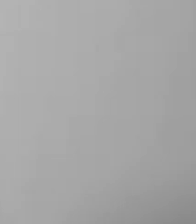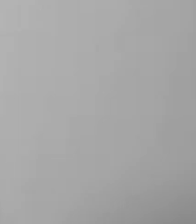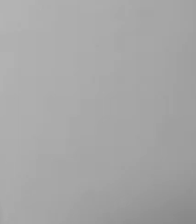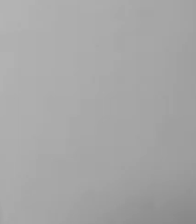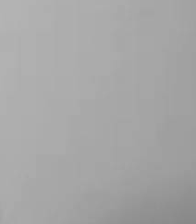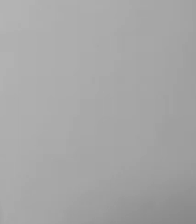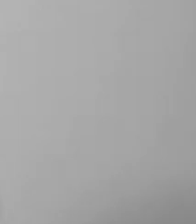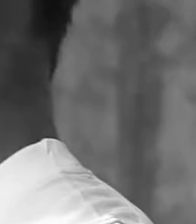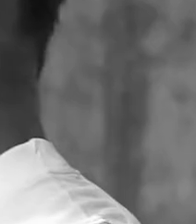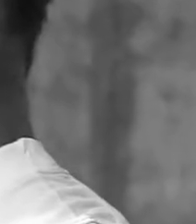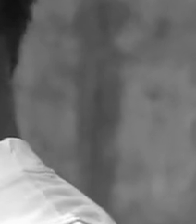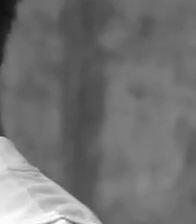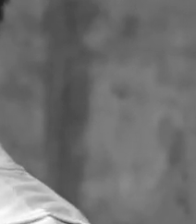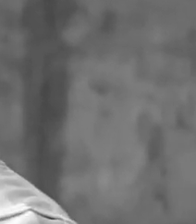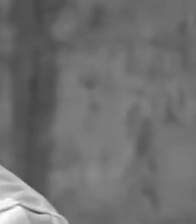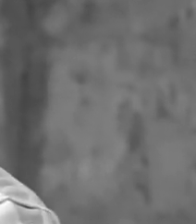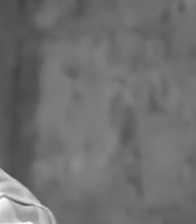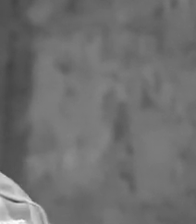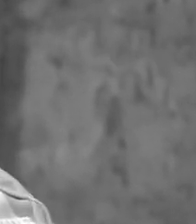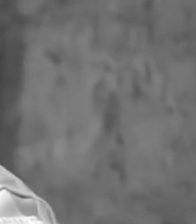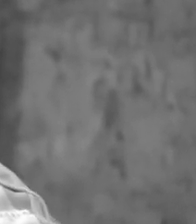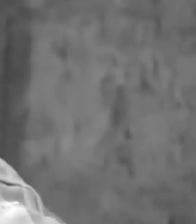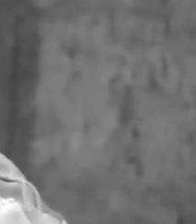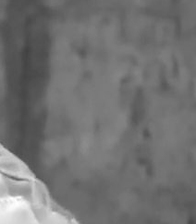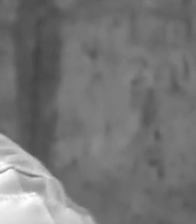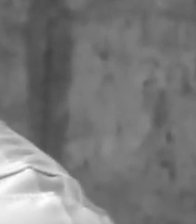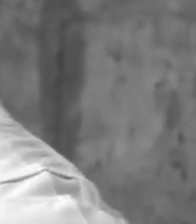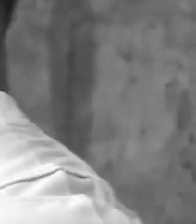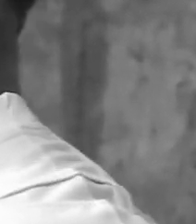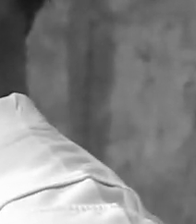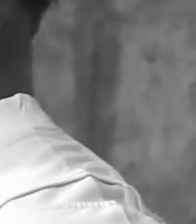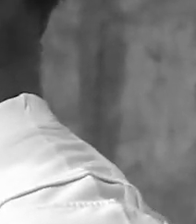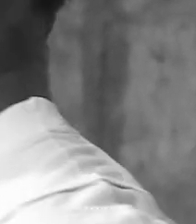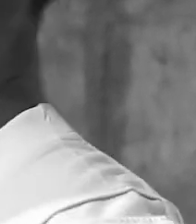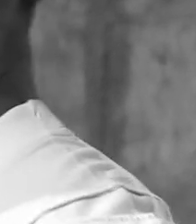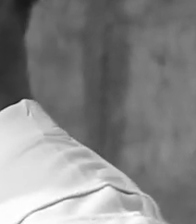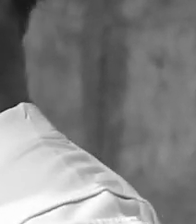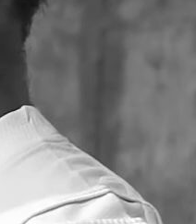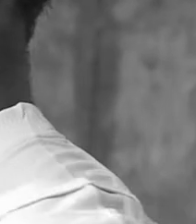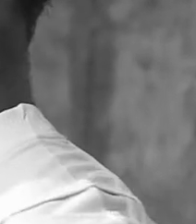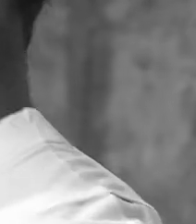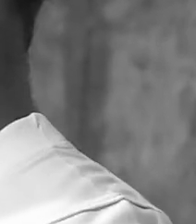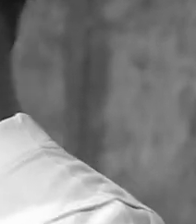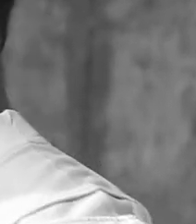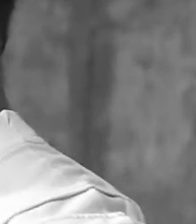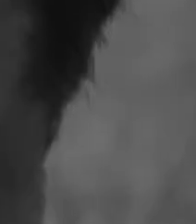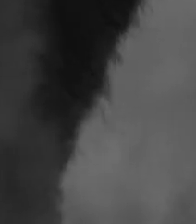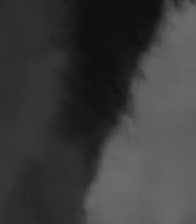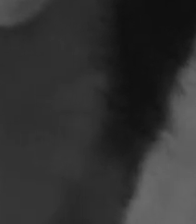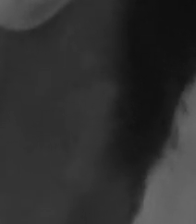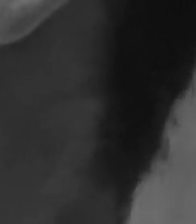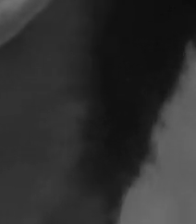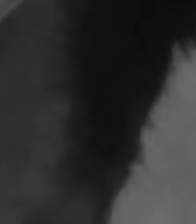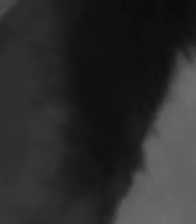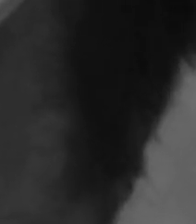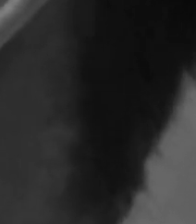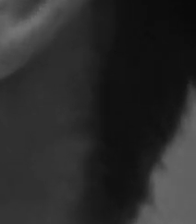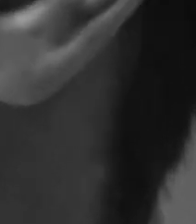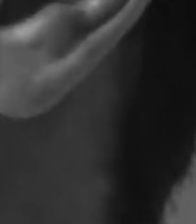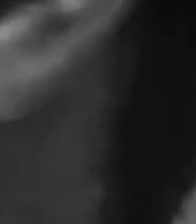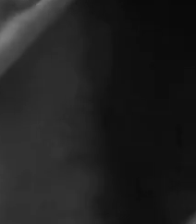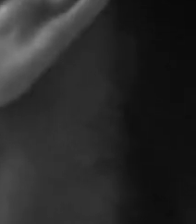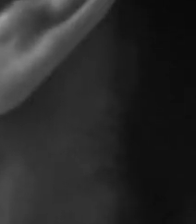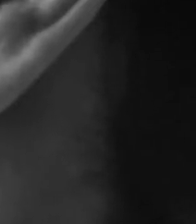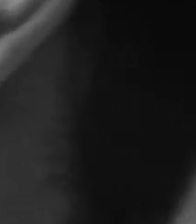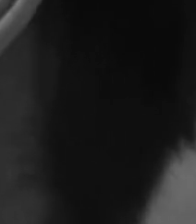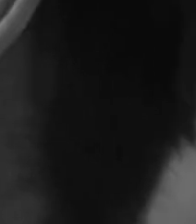4 o 5 días seguidos, levantarse temprano, y lo va a agarrar como rutina. Pero si lo hace un día y 2 días no, nadie va a entrenar por mí, nadie va a hacer